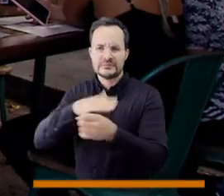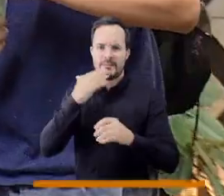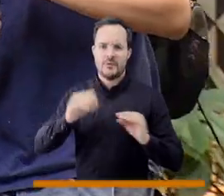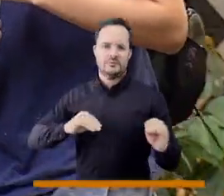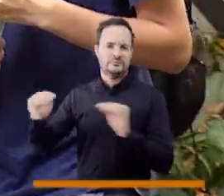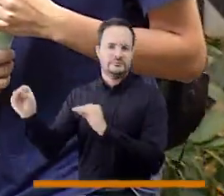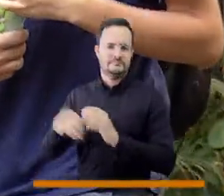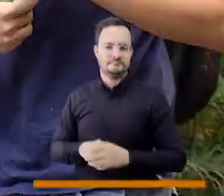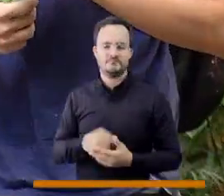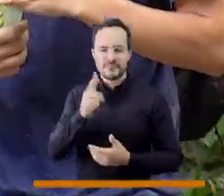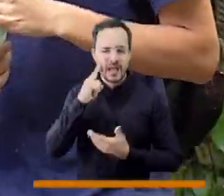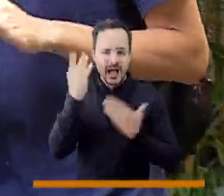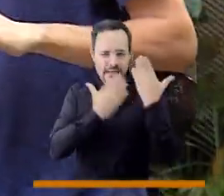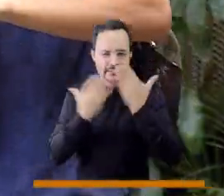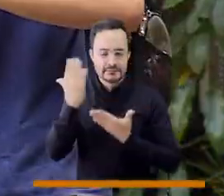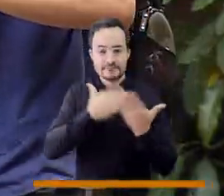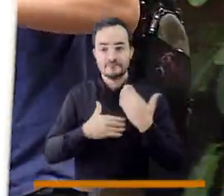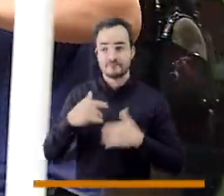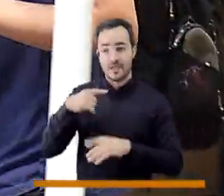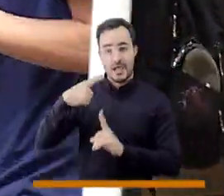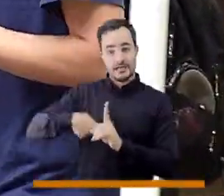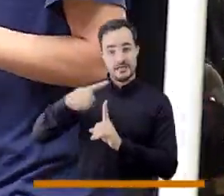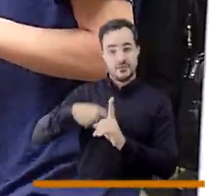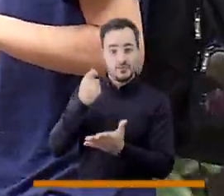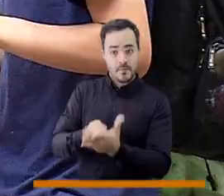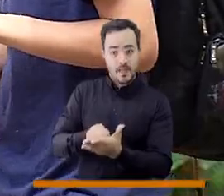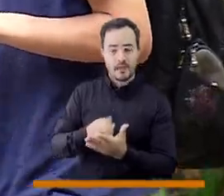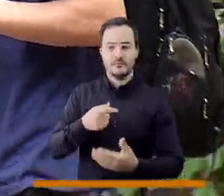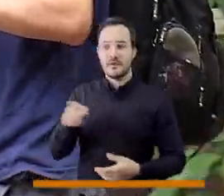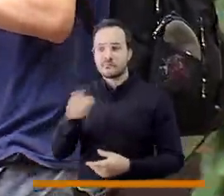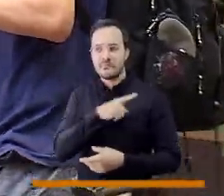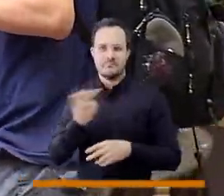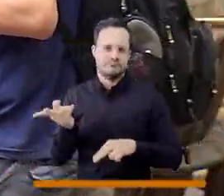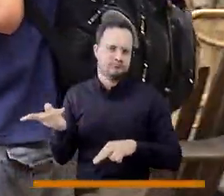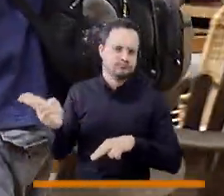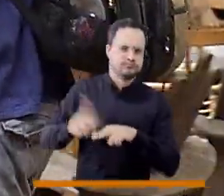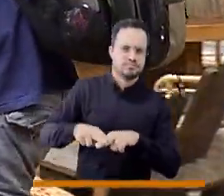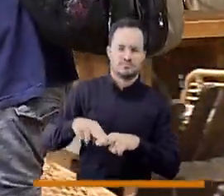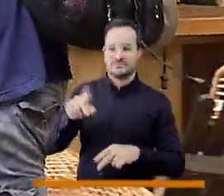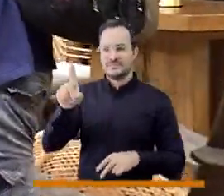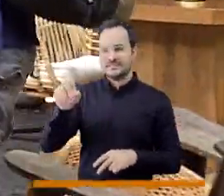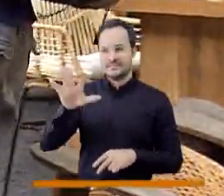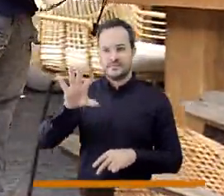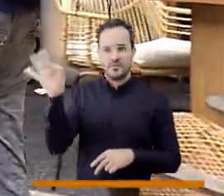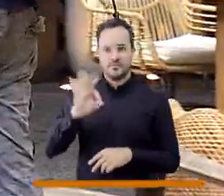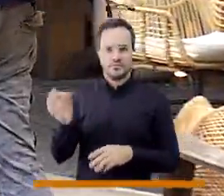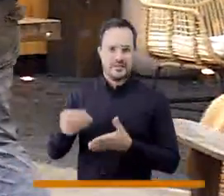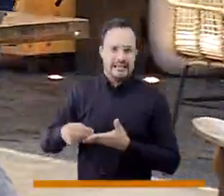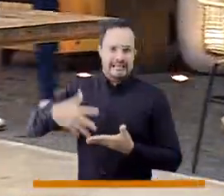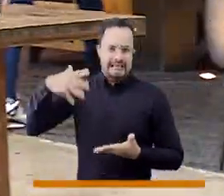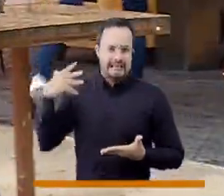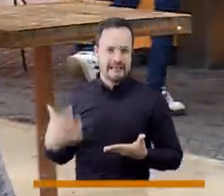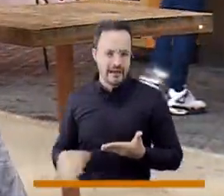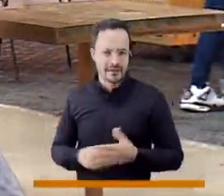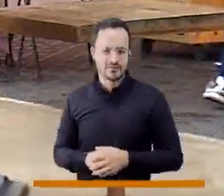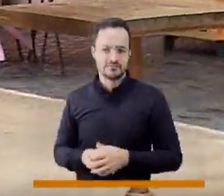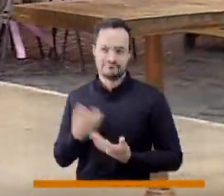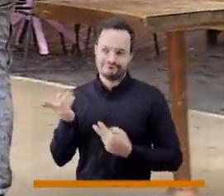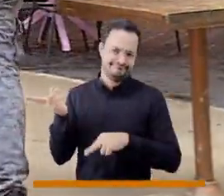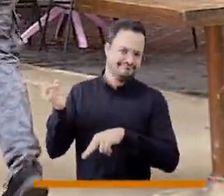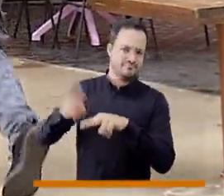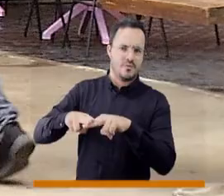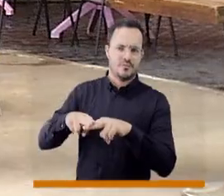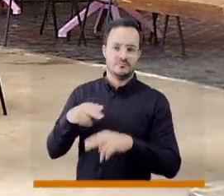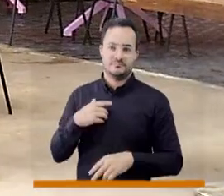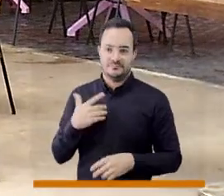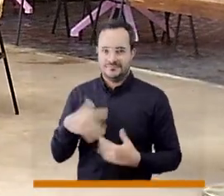es que hoy, si analizamos, los arriendos están llegando hasta un 65% más altos.